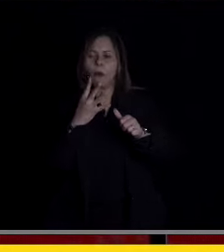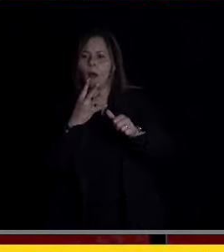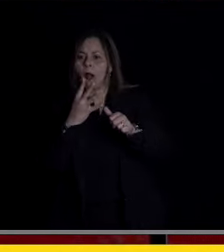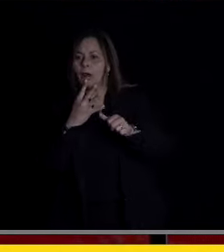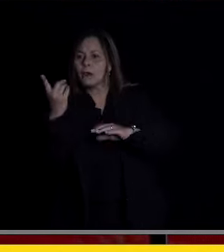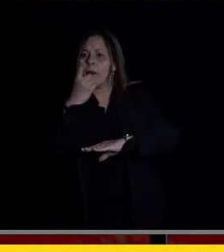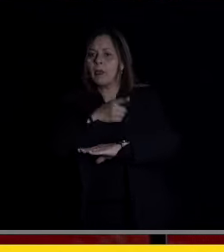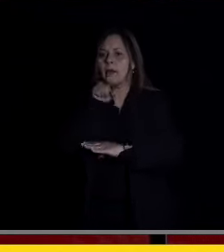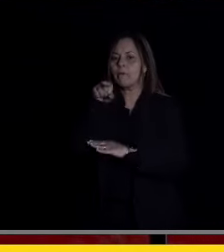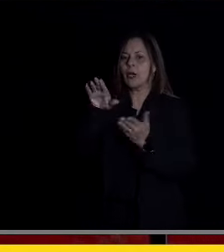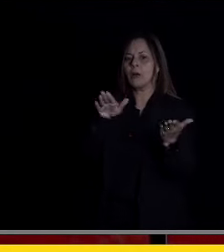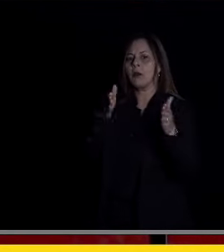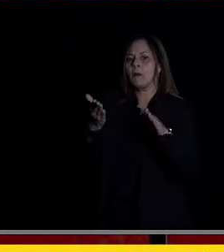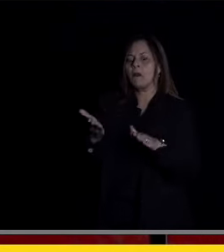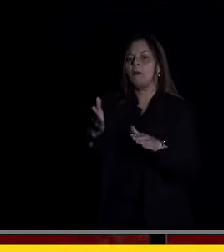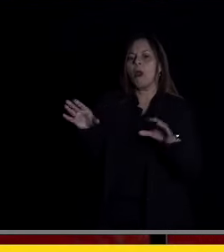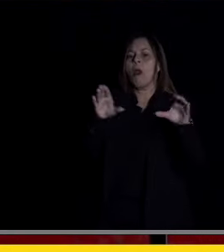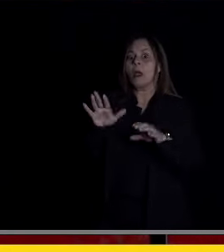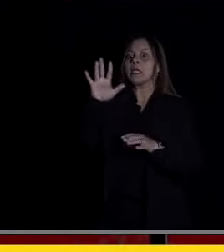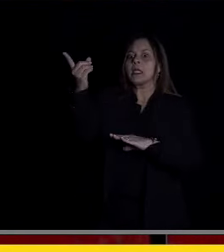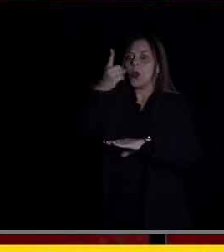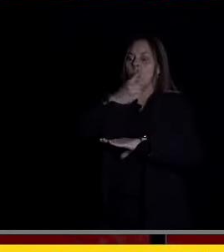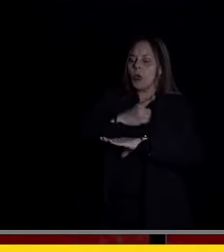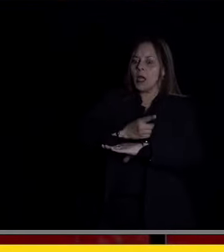muerto. Y eso, ellos lo hacen 5 días,